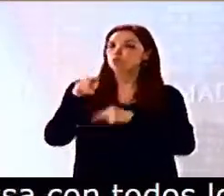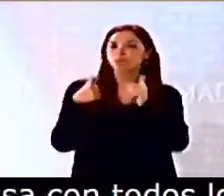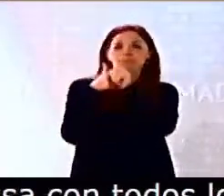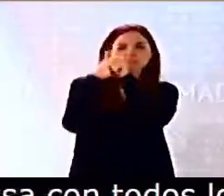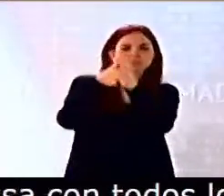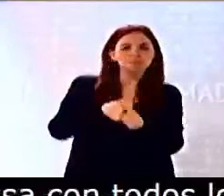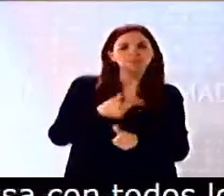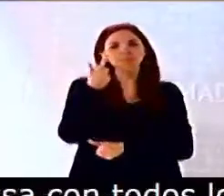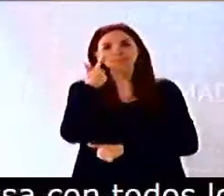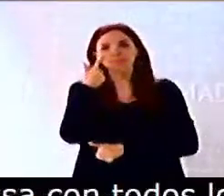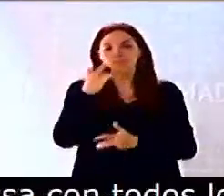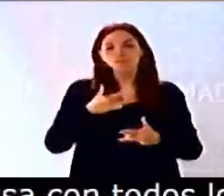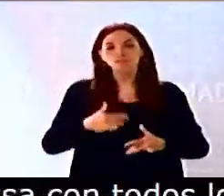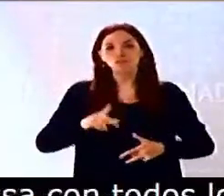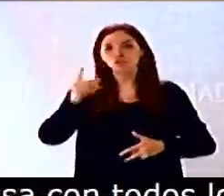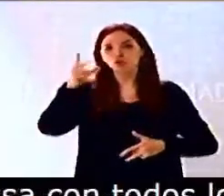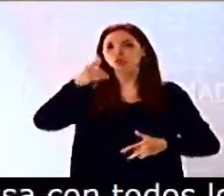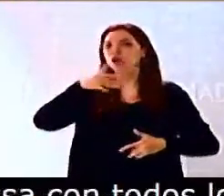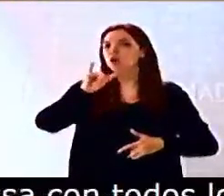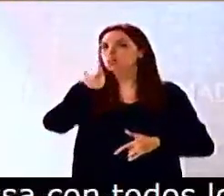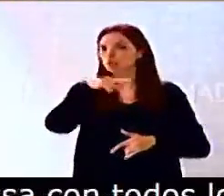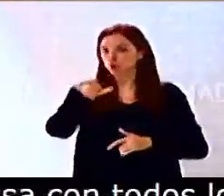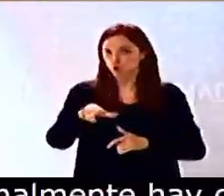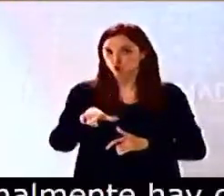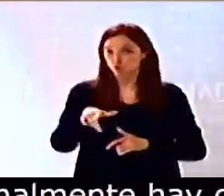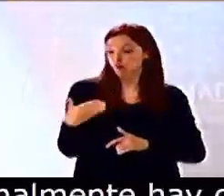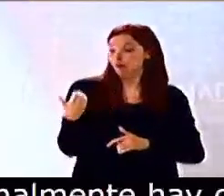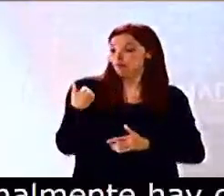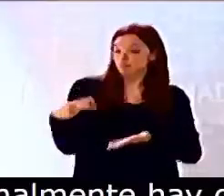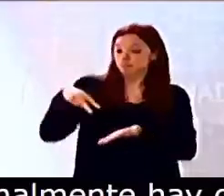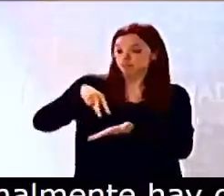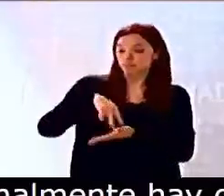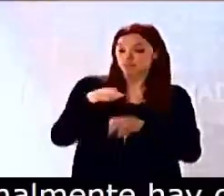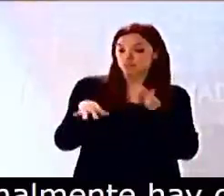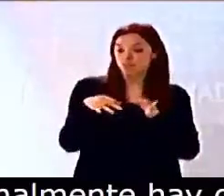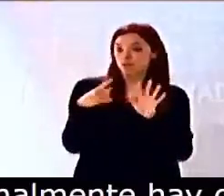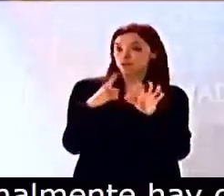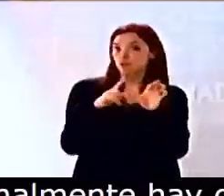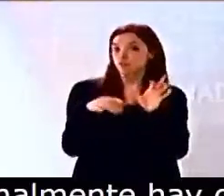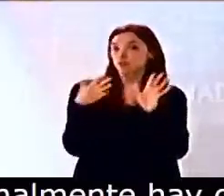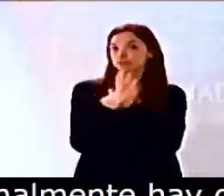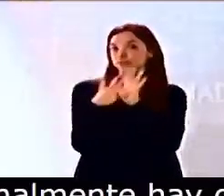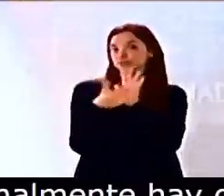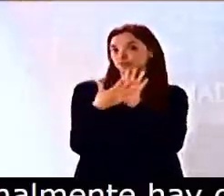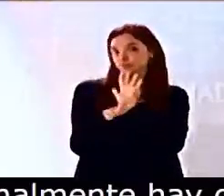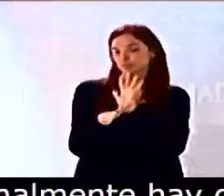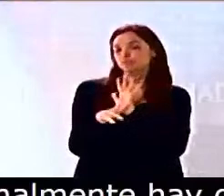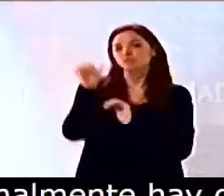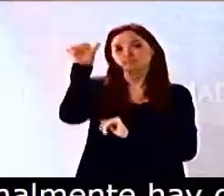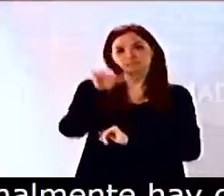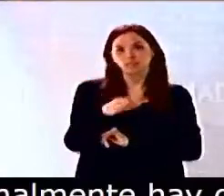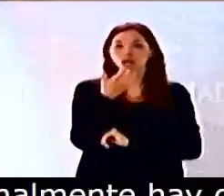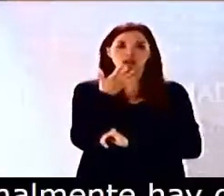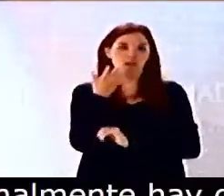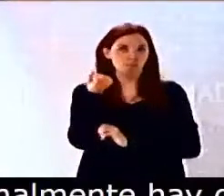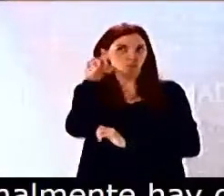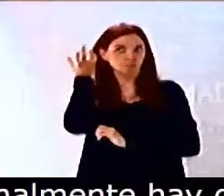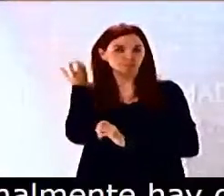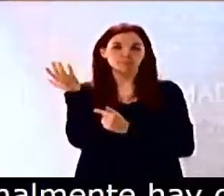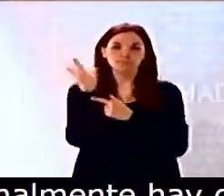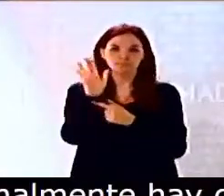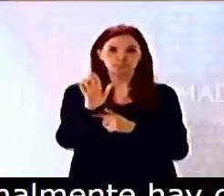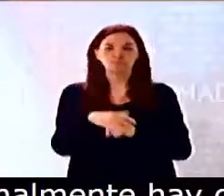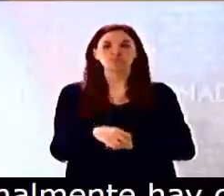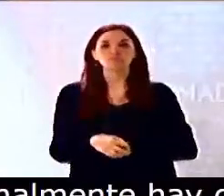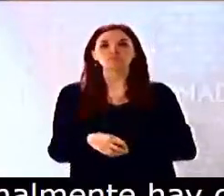efectos secundarios y demás. Mire, yo ayer que comparecía en la Asamblea de Extremadura ponía un ejemplo